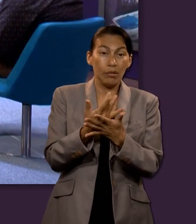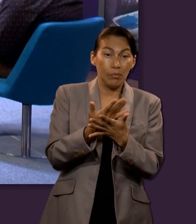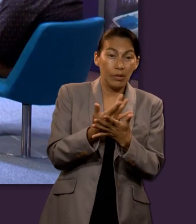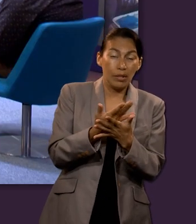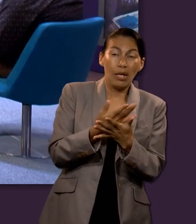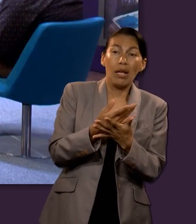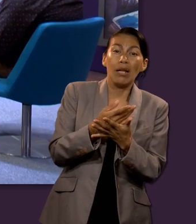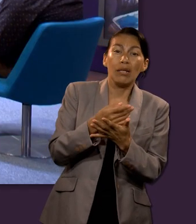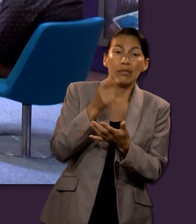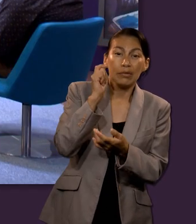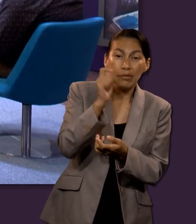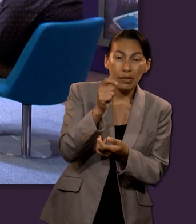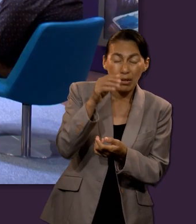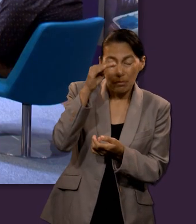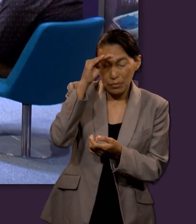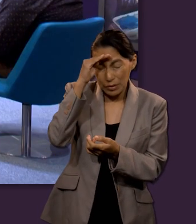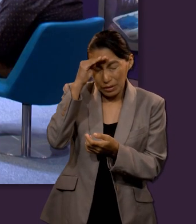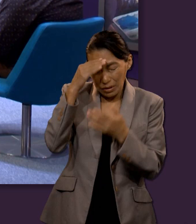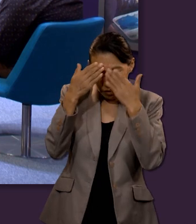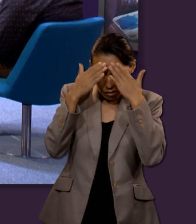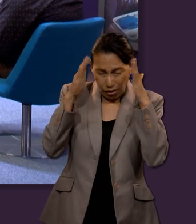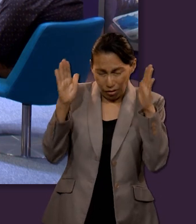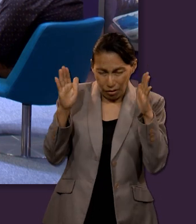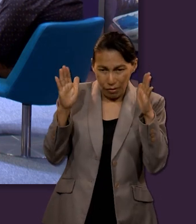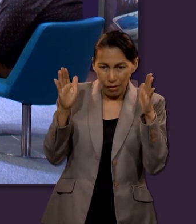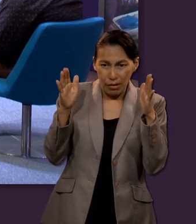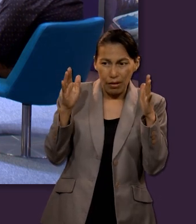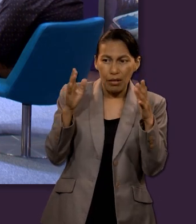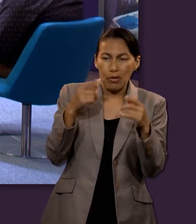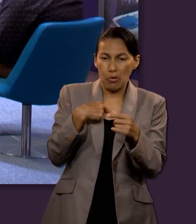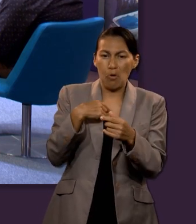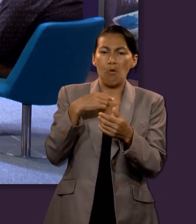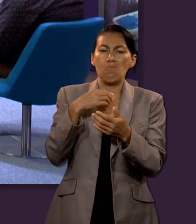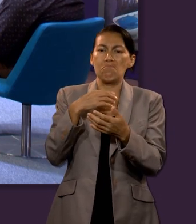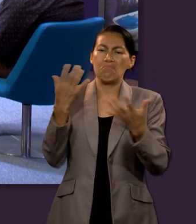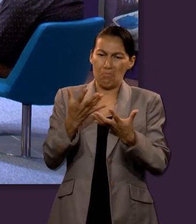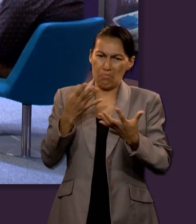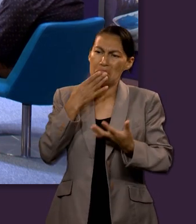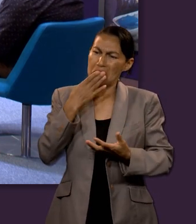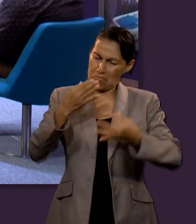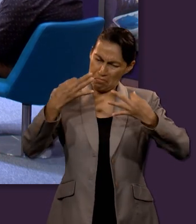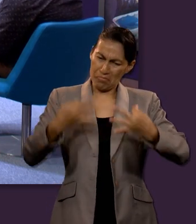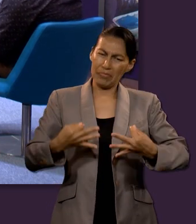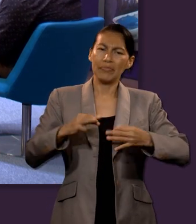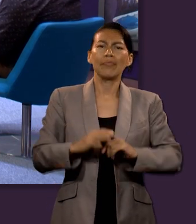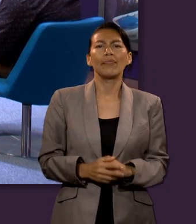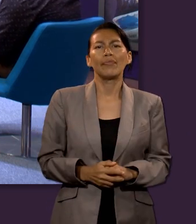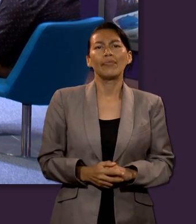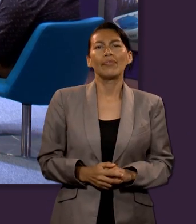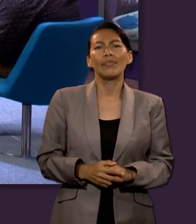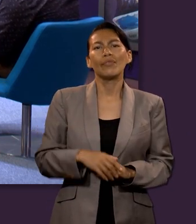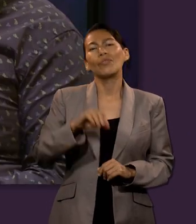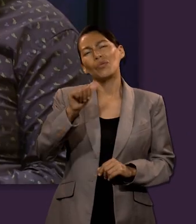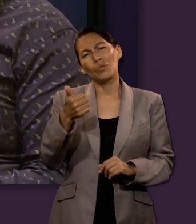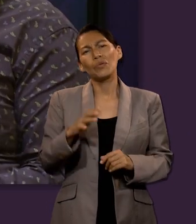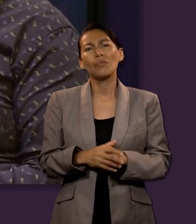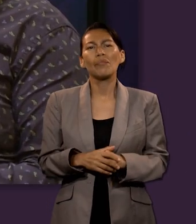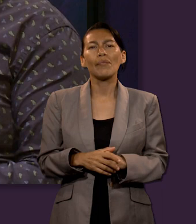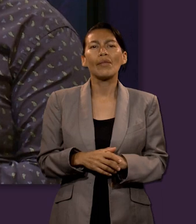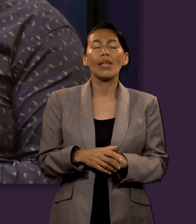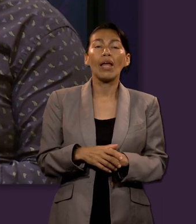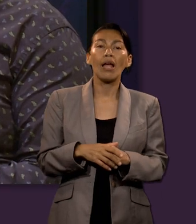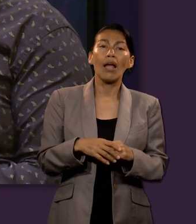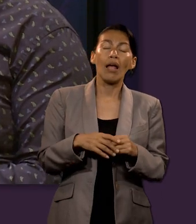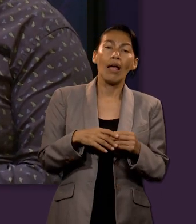pensar con más claridad para poder actuar de una forma correcta muy bien muy bien porque otro de los de las razones